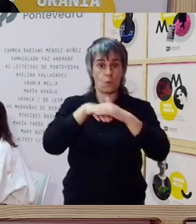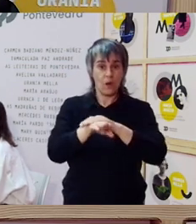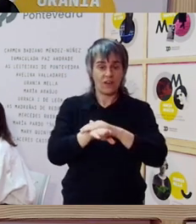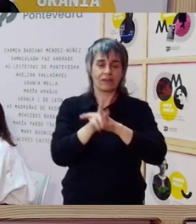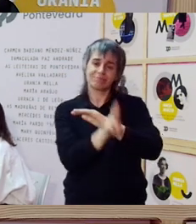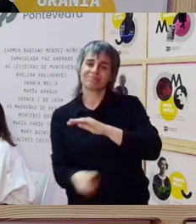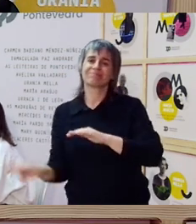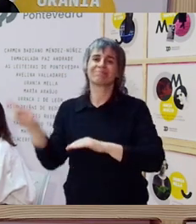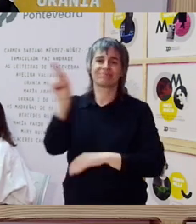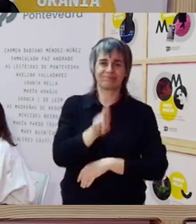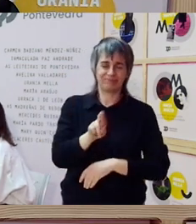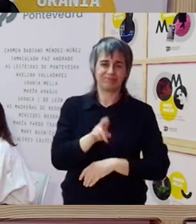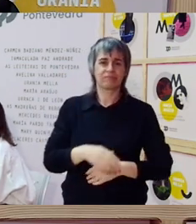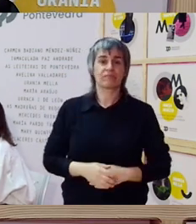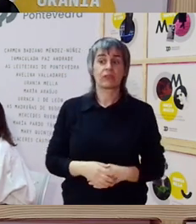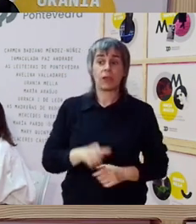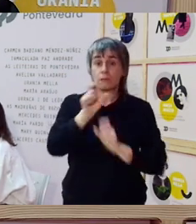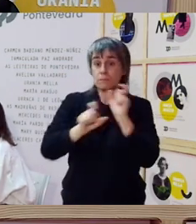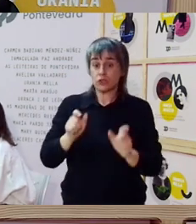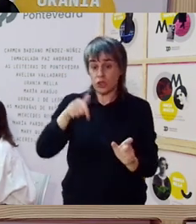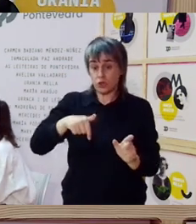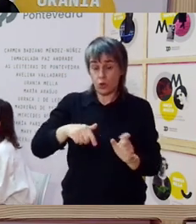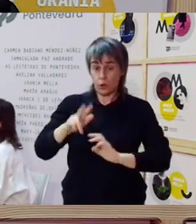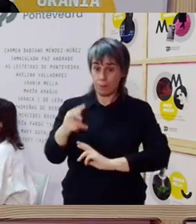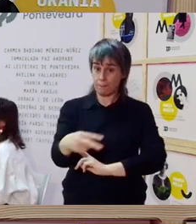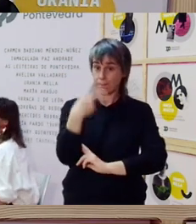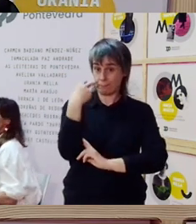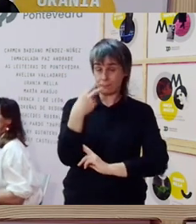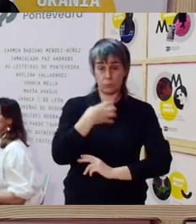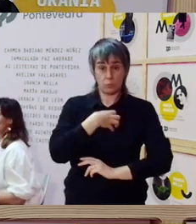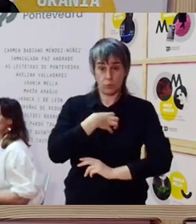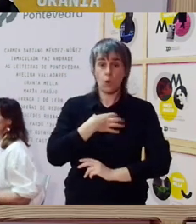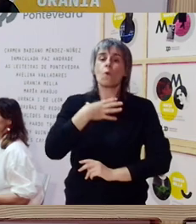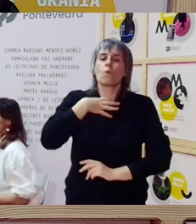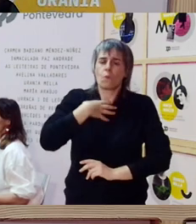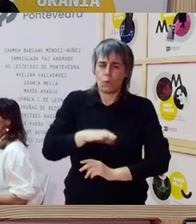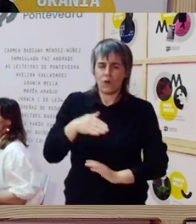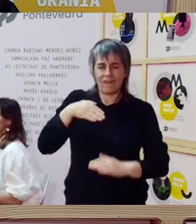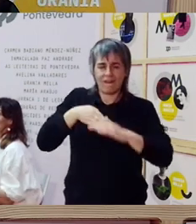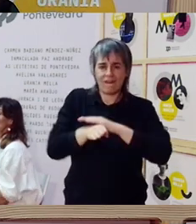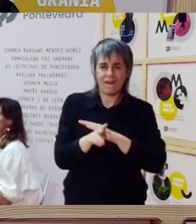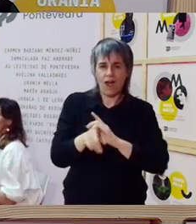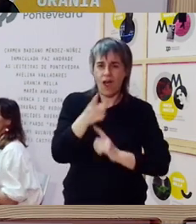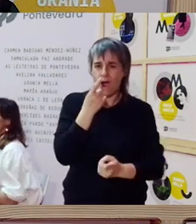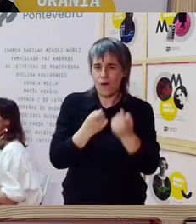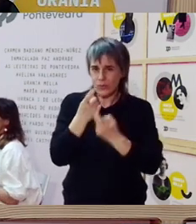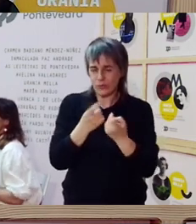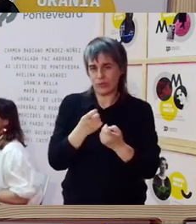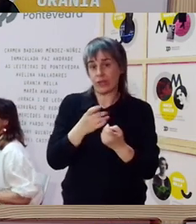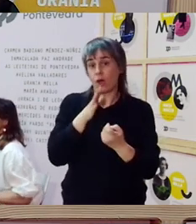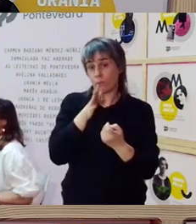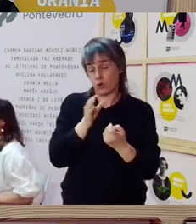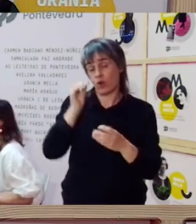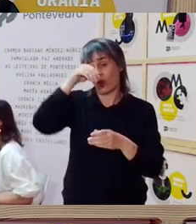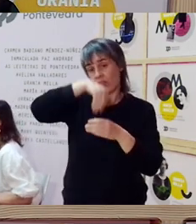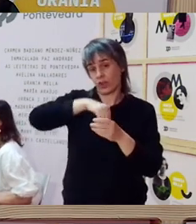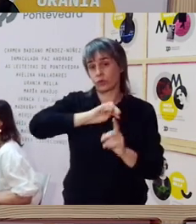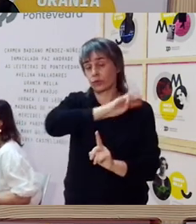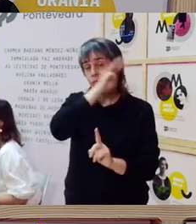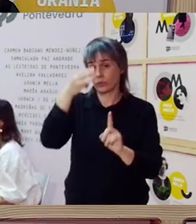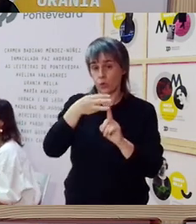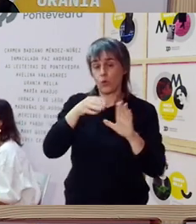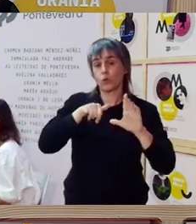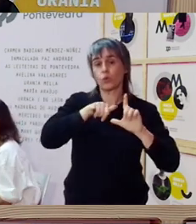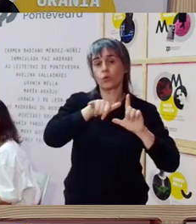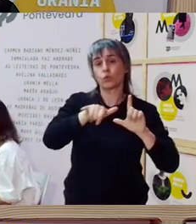ou para a xente que hoxe non puidese vir aquí, poderá consultala, porque vai quedar tamén na canle de YouTube da Deputación,